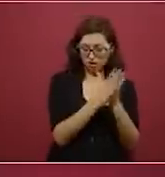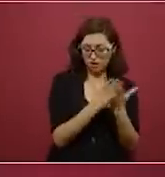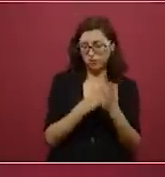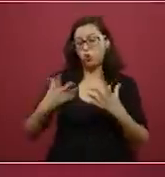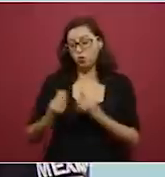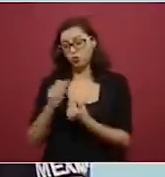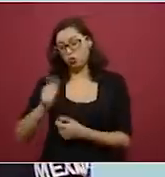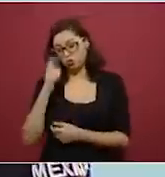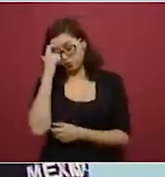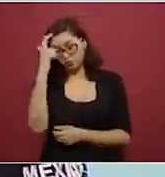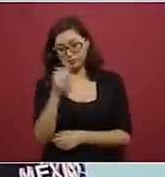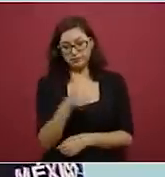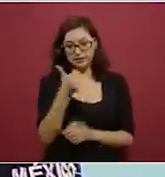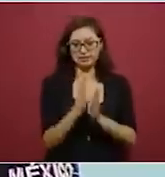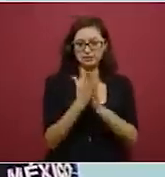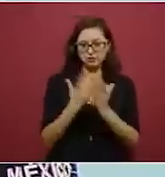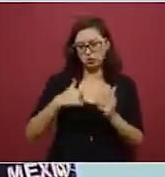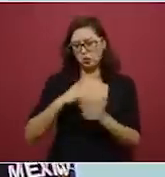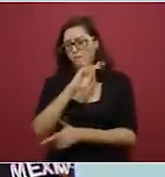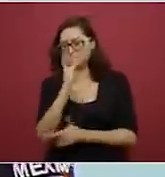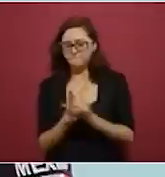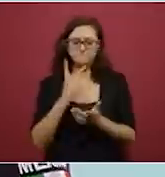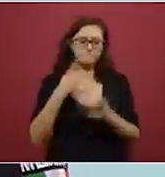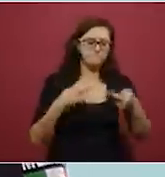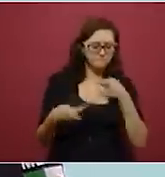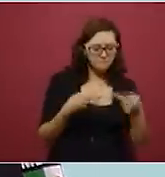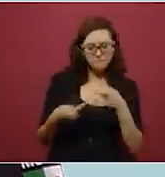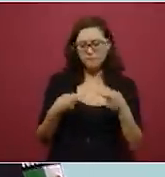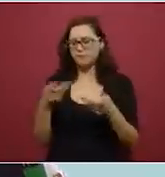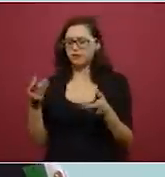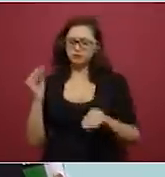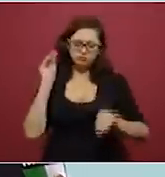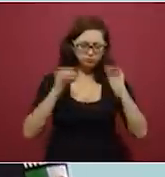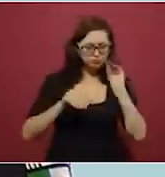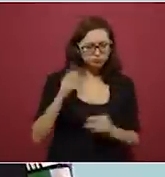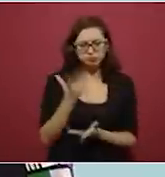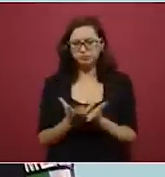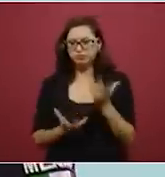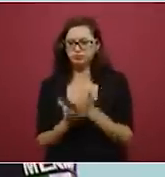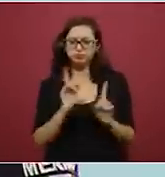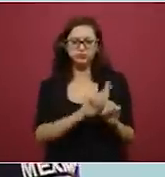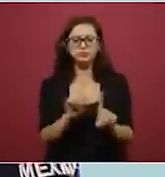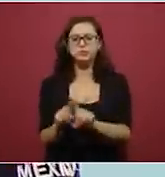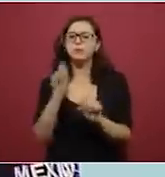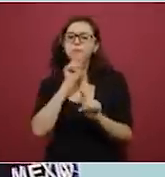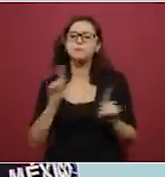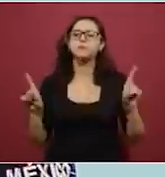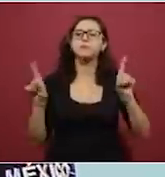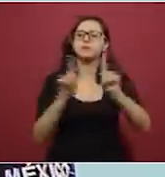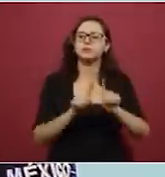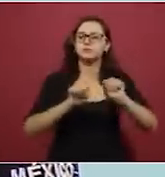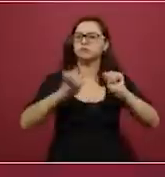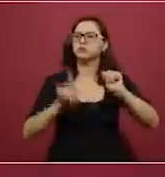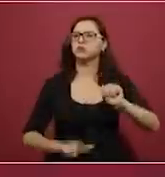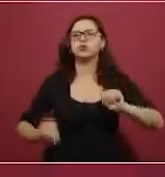en la realización de planes programas proyectos y protocolos de actuación y he desarrollado modelos homologados a nivel